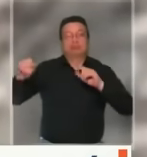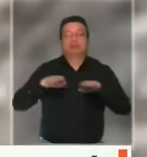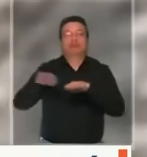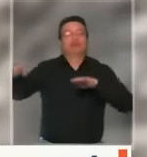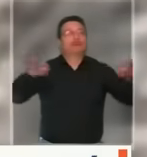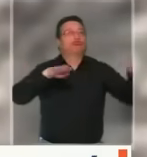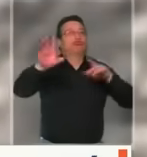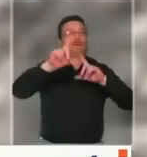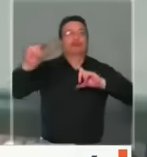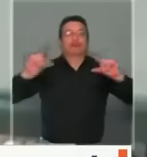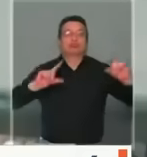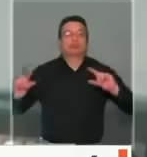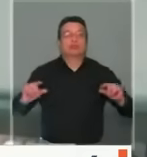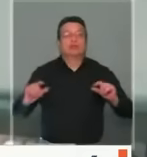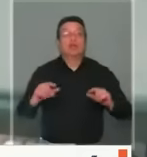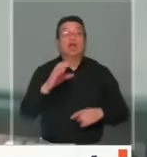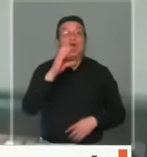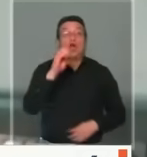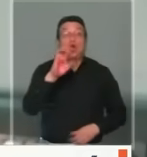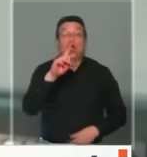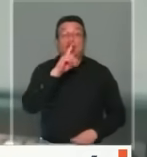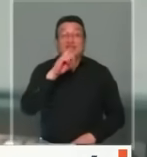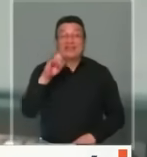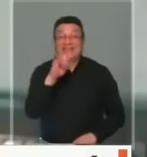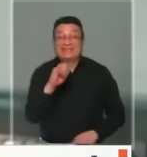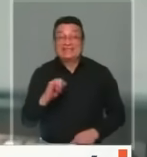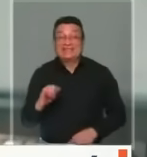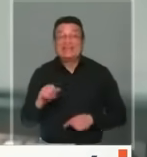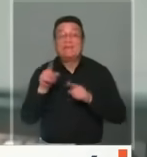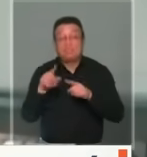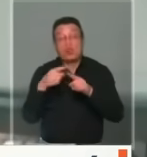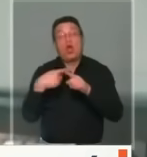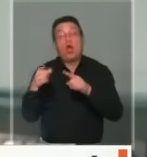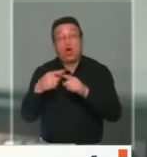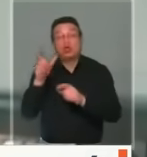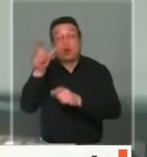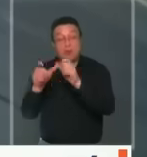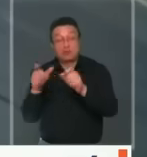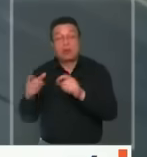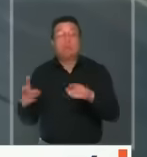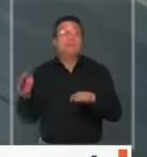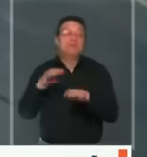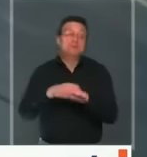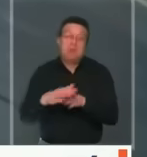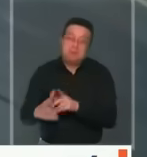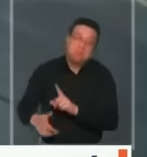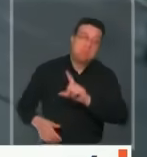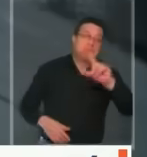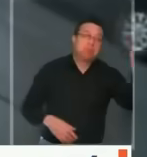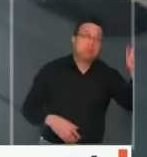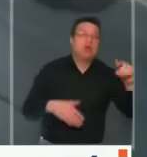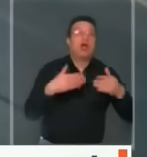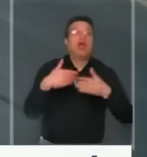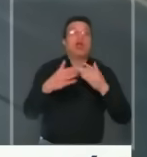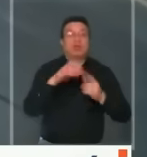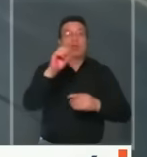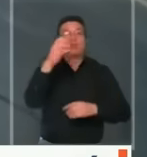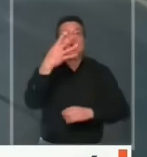puntos. Claudio Cortés Dote, Eleazar Parra y otros dos sujetos escogieron como destino la cuarta